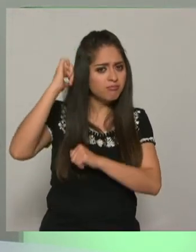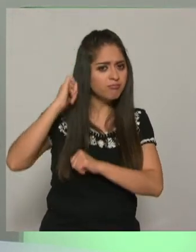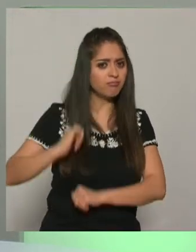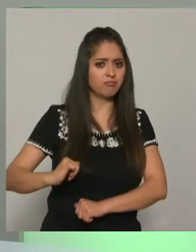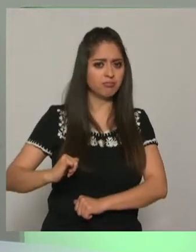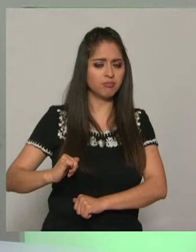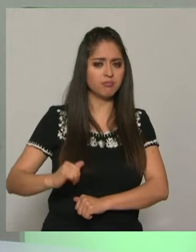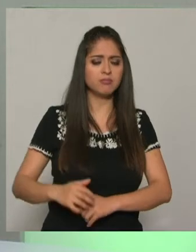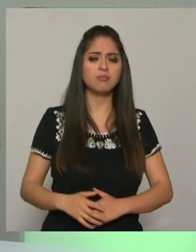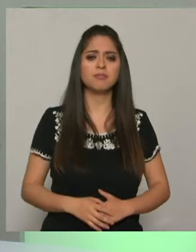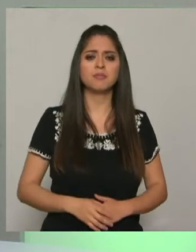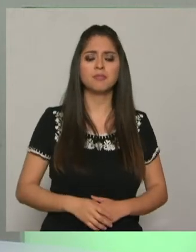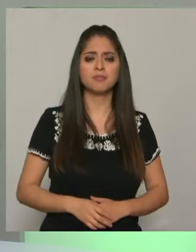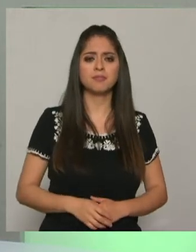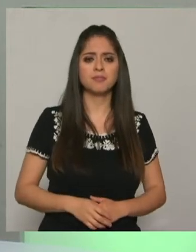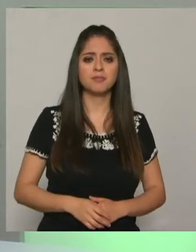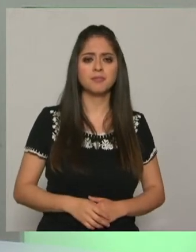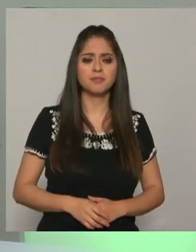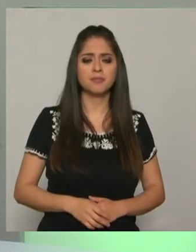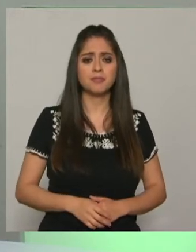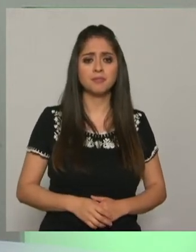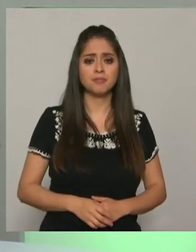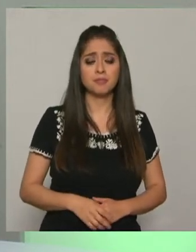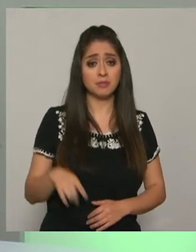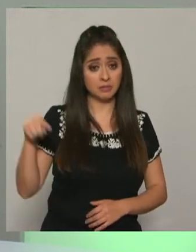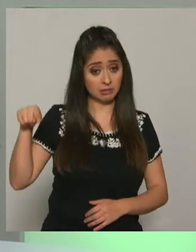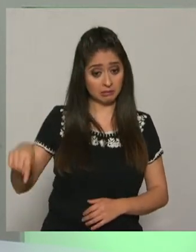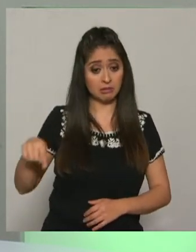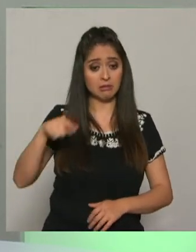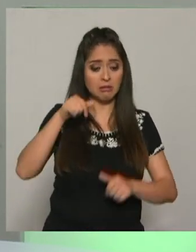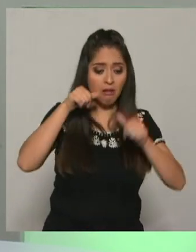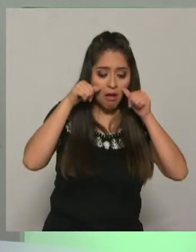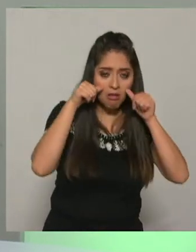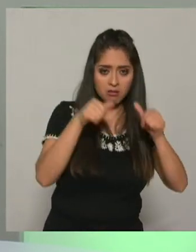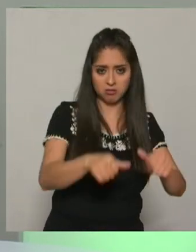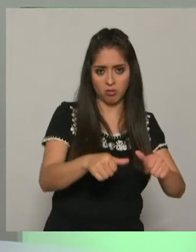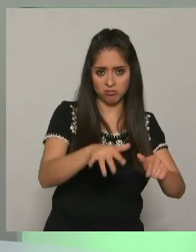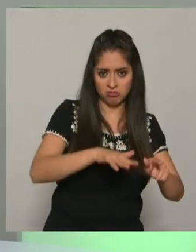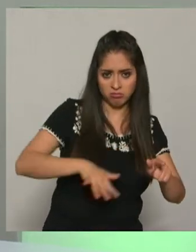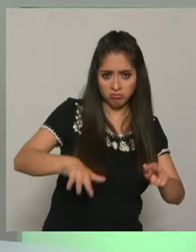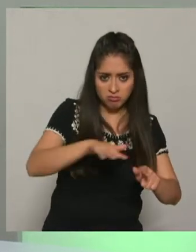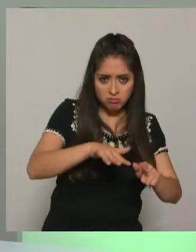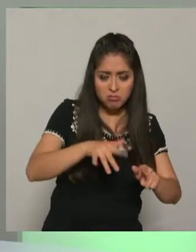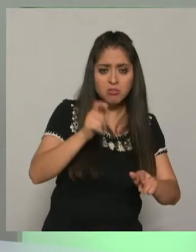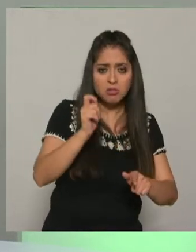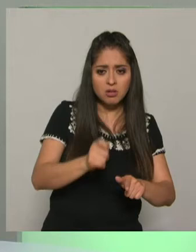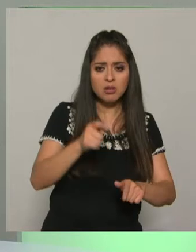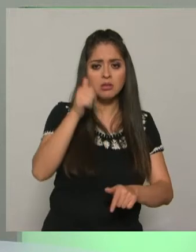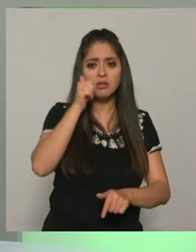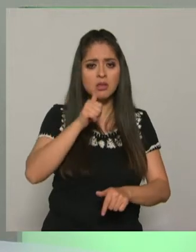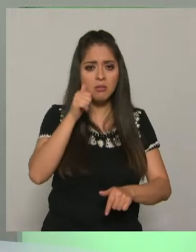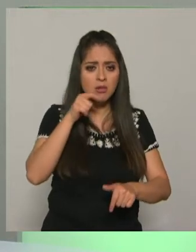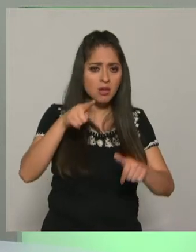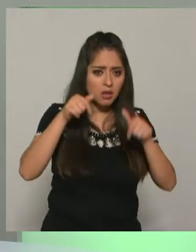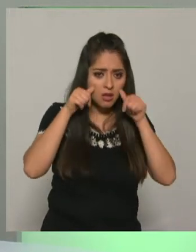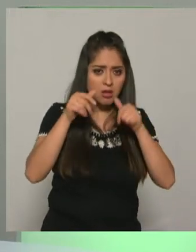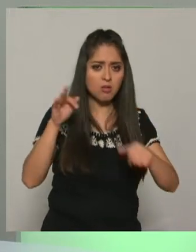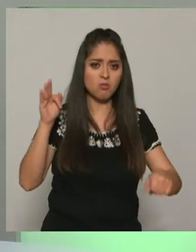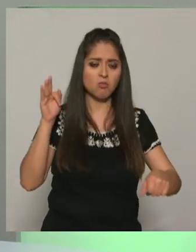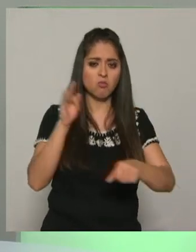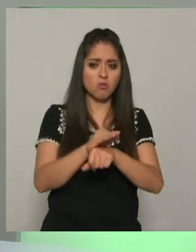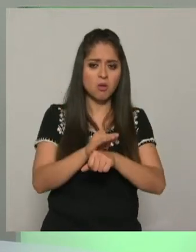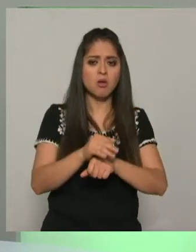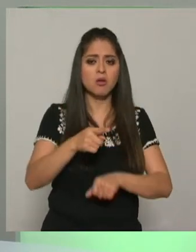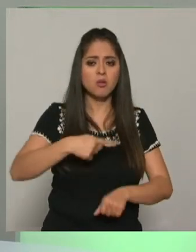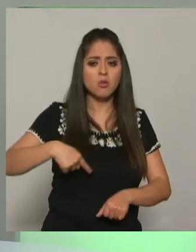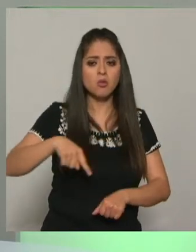que efectivamente esté pendiente y no permita que nos proteja, o sea, que nos proteja para